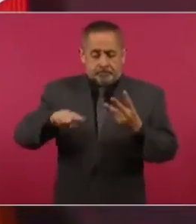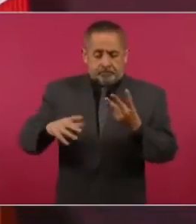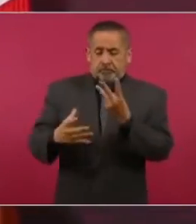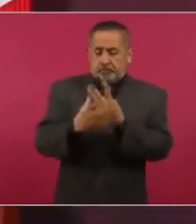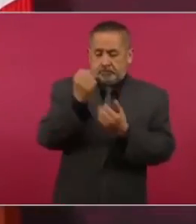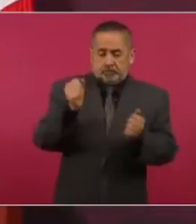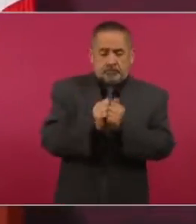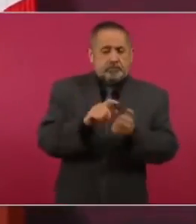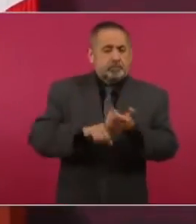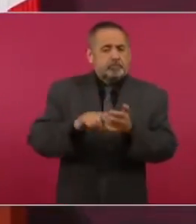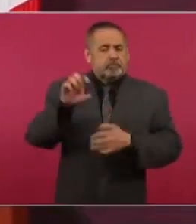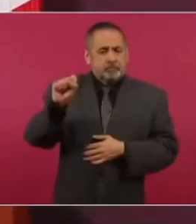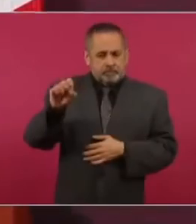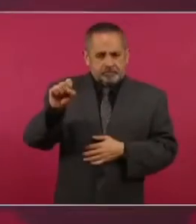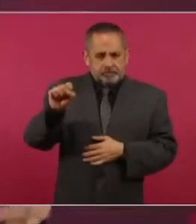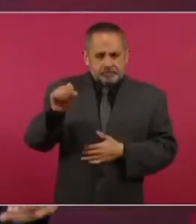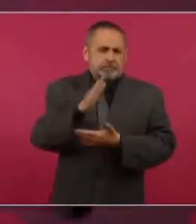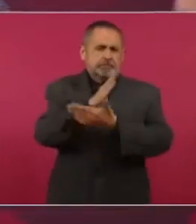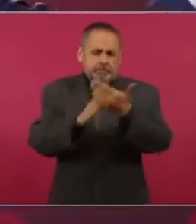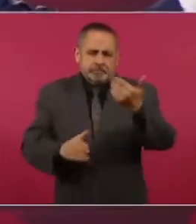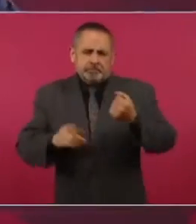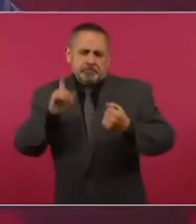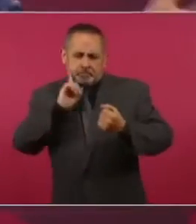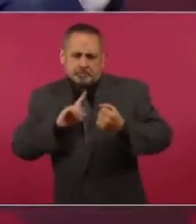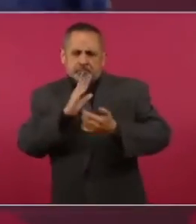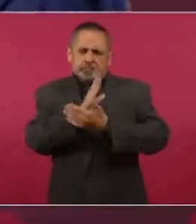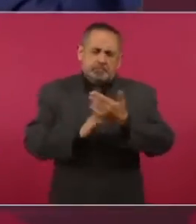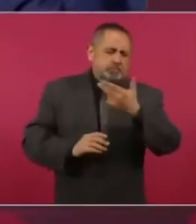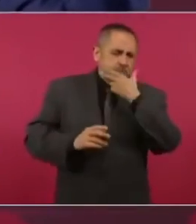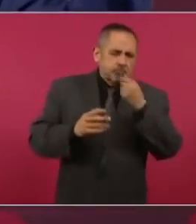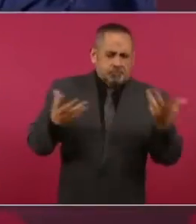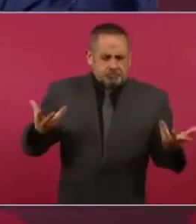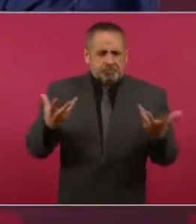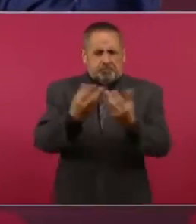Desde luego, la mitad mujeres, la mitad hombres. A ver,